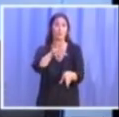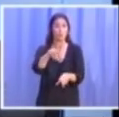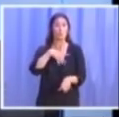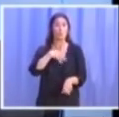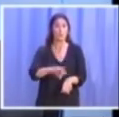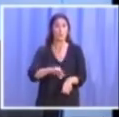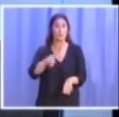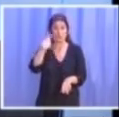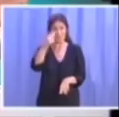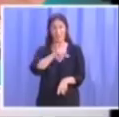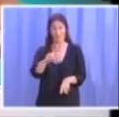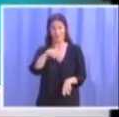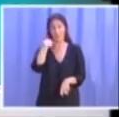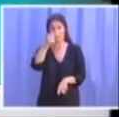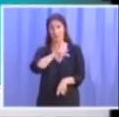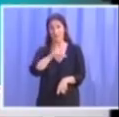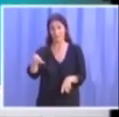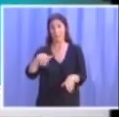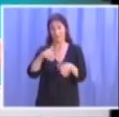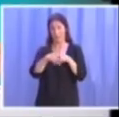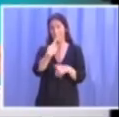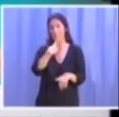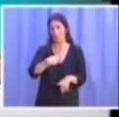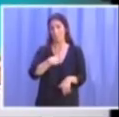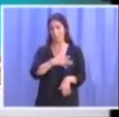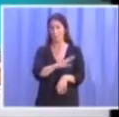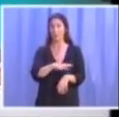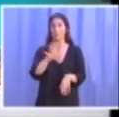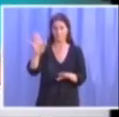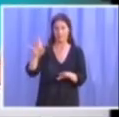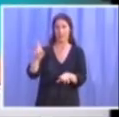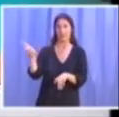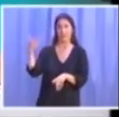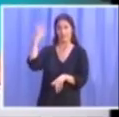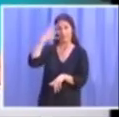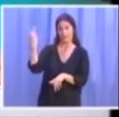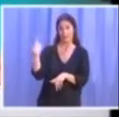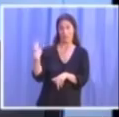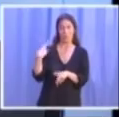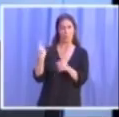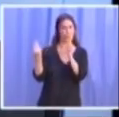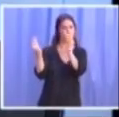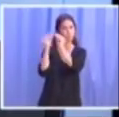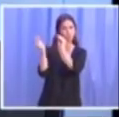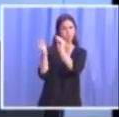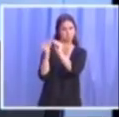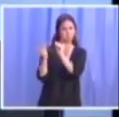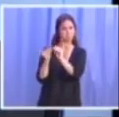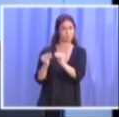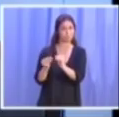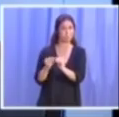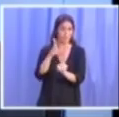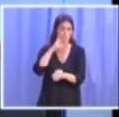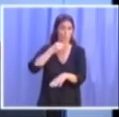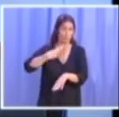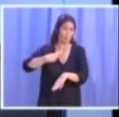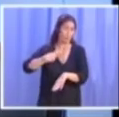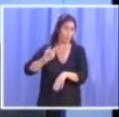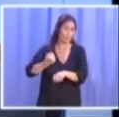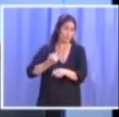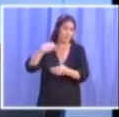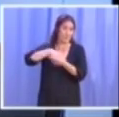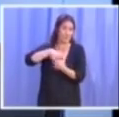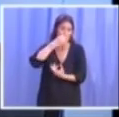decir... La semana que viene, cuando no estén elecciones. Señor Salvador, usted y yo coincidimos en muchas cuestiones, porque hemos estado mucho tiempo trabajando juntos en el